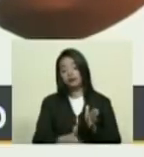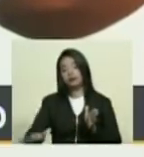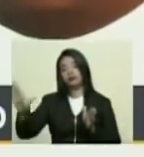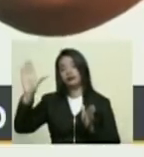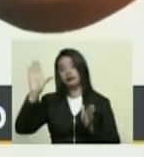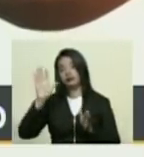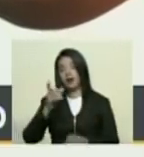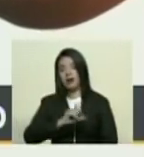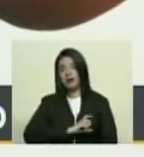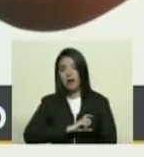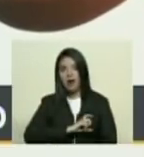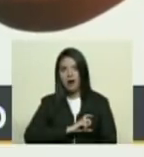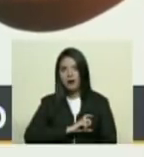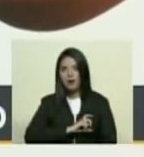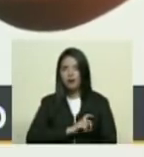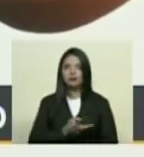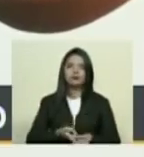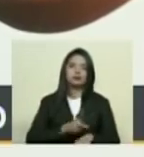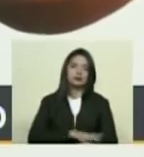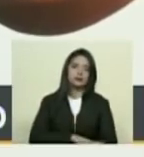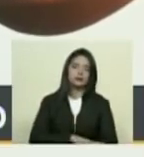a enero,